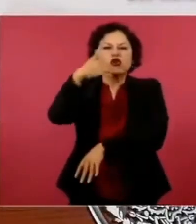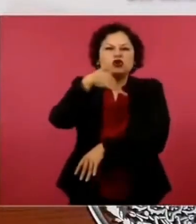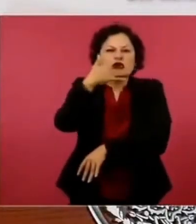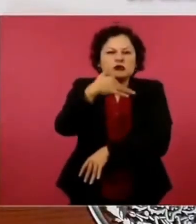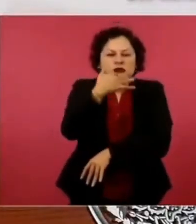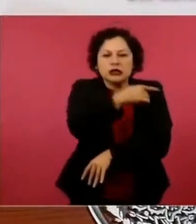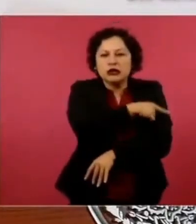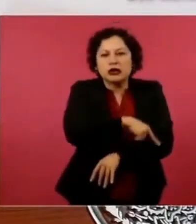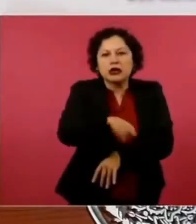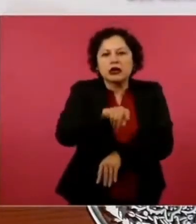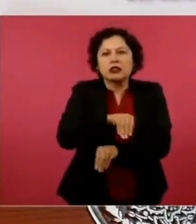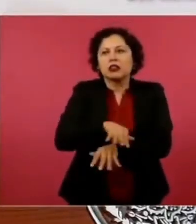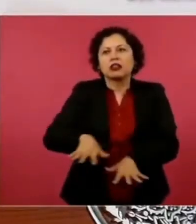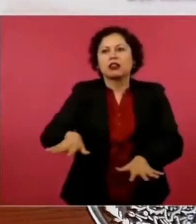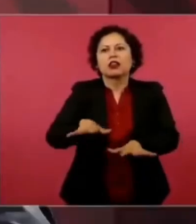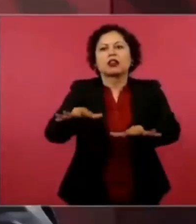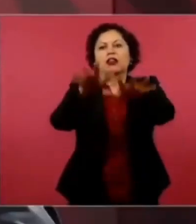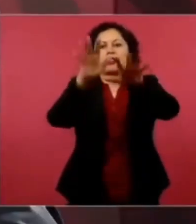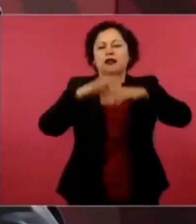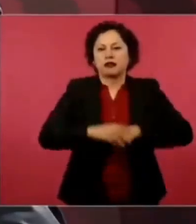político pobre, pobre político,